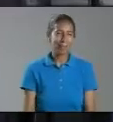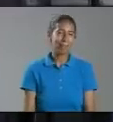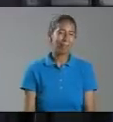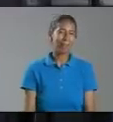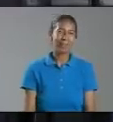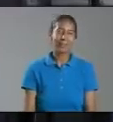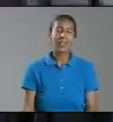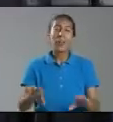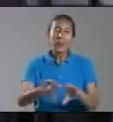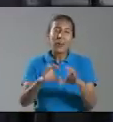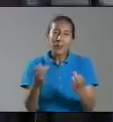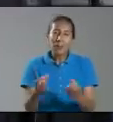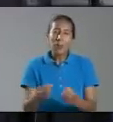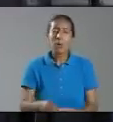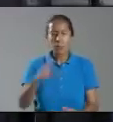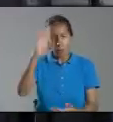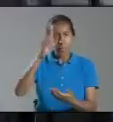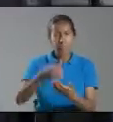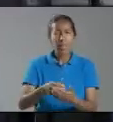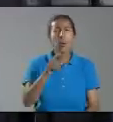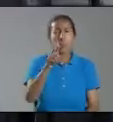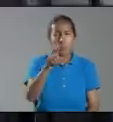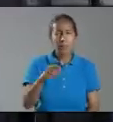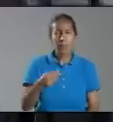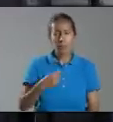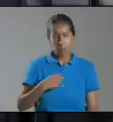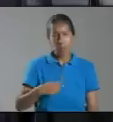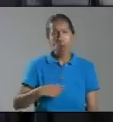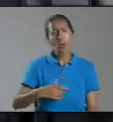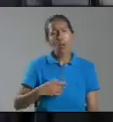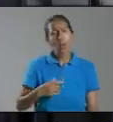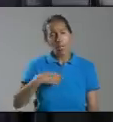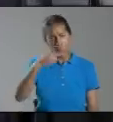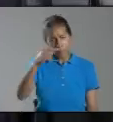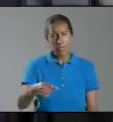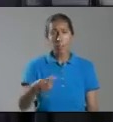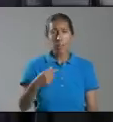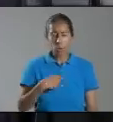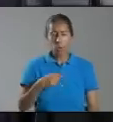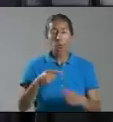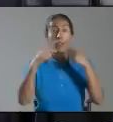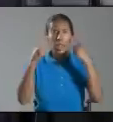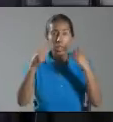¿Cómo cree que estaba? ¿Feliz? Estaba preocupado.